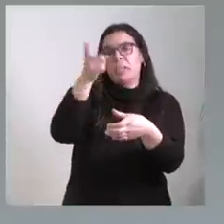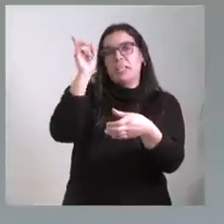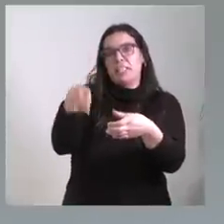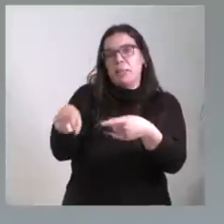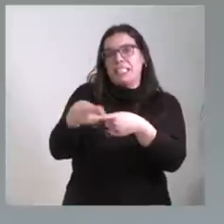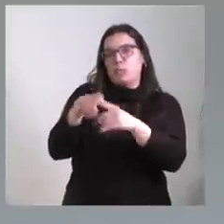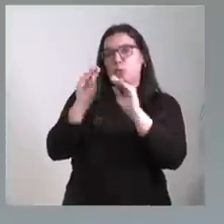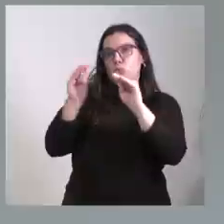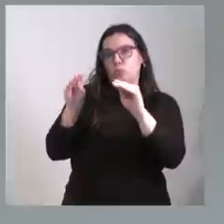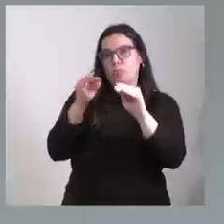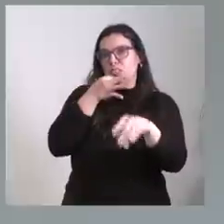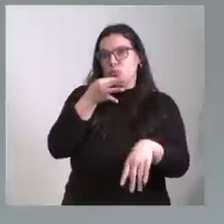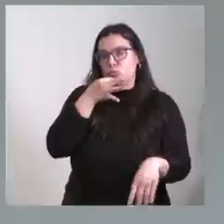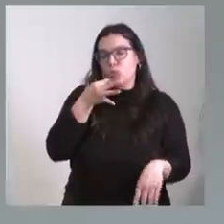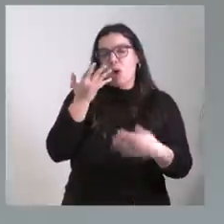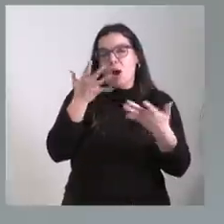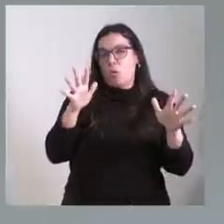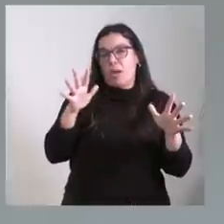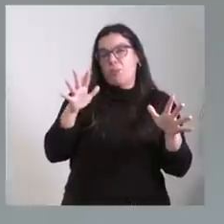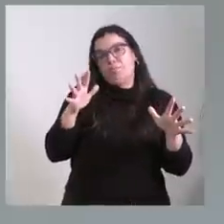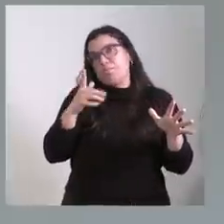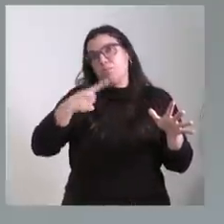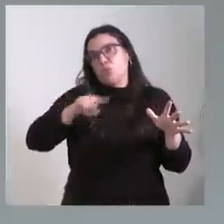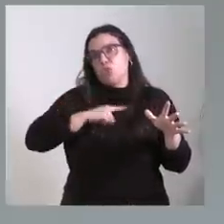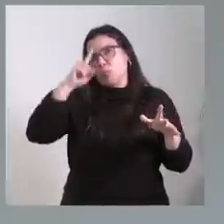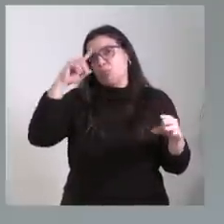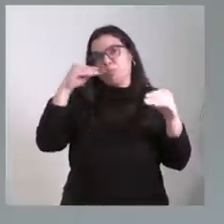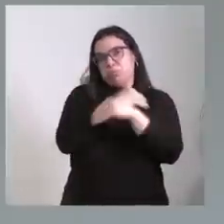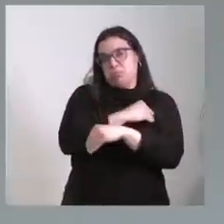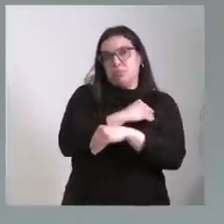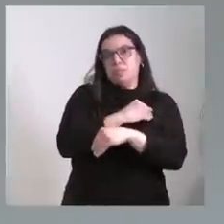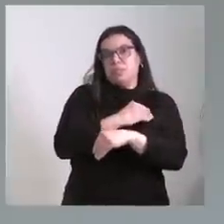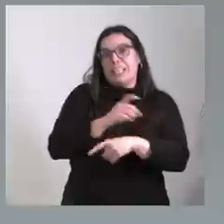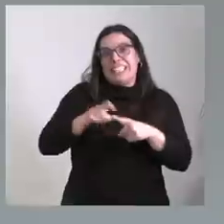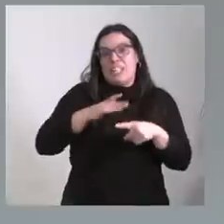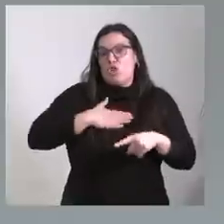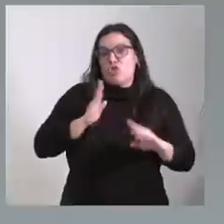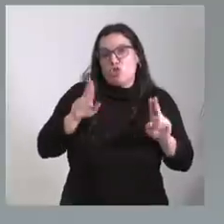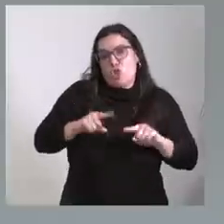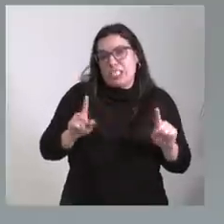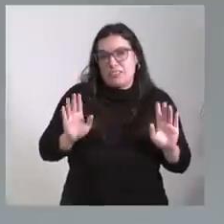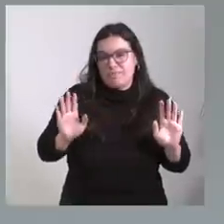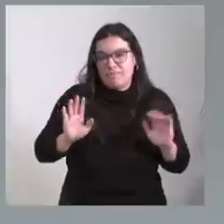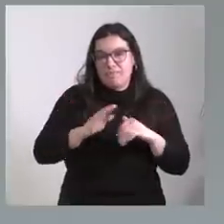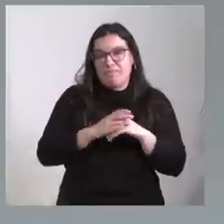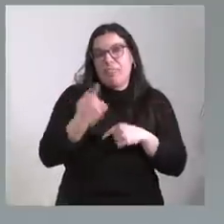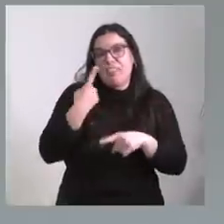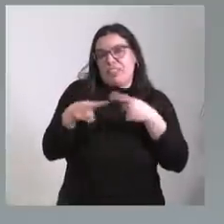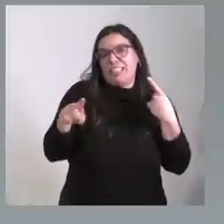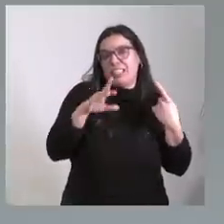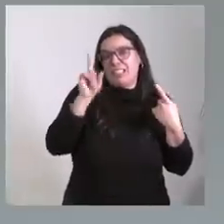de sus intervenciones aunque no los compartamos y tenemos que decir que no nuestro estilo también eso nos diferencia